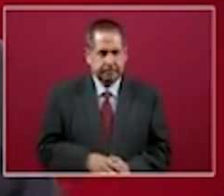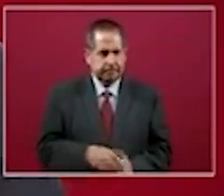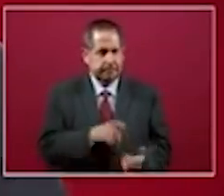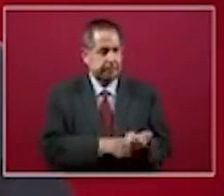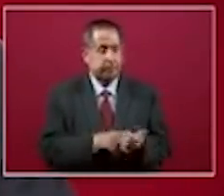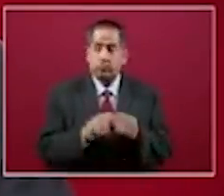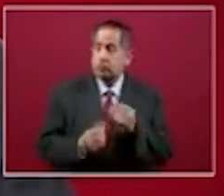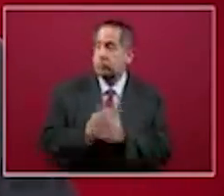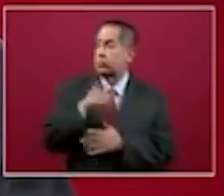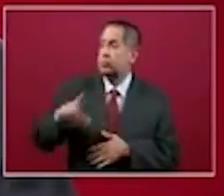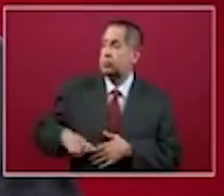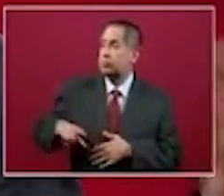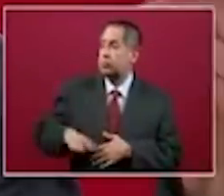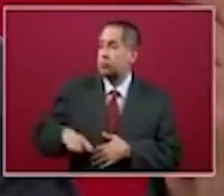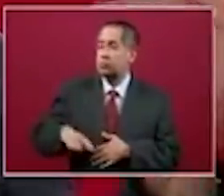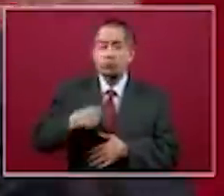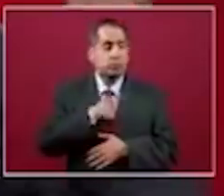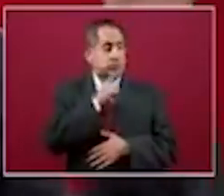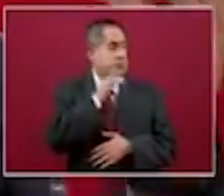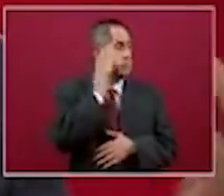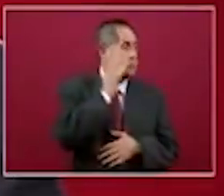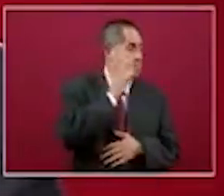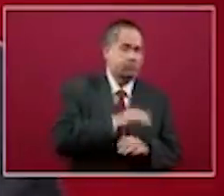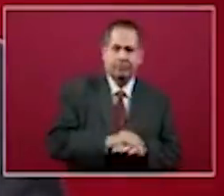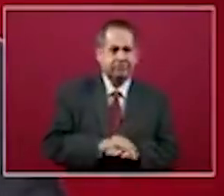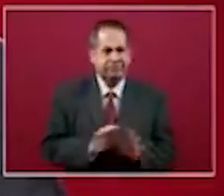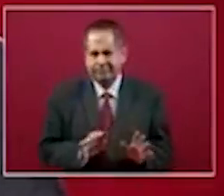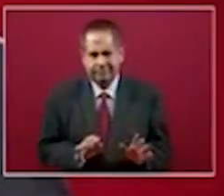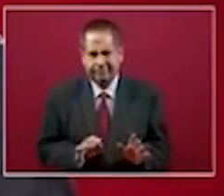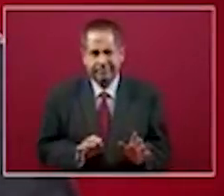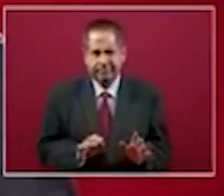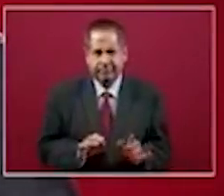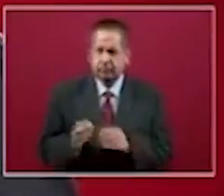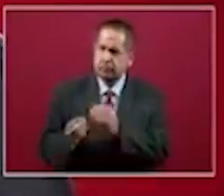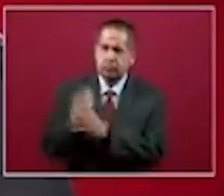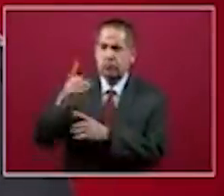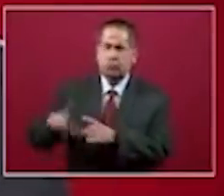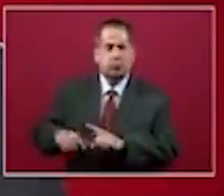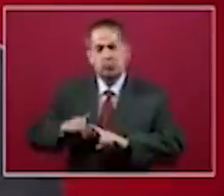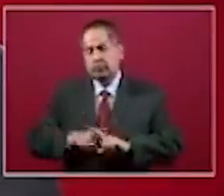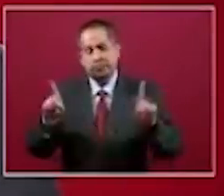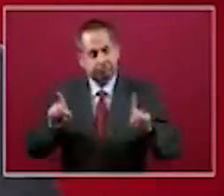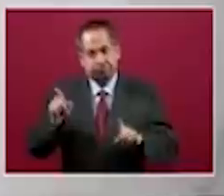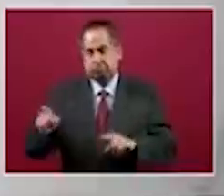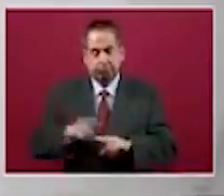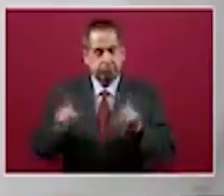en un nuevo gobierno que tiene una política económica